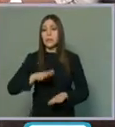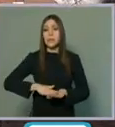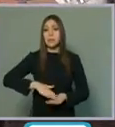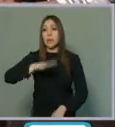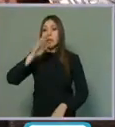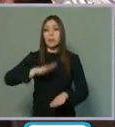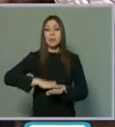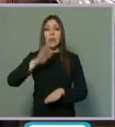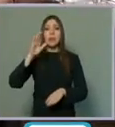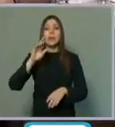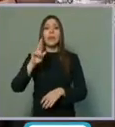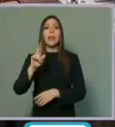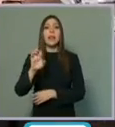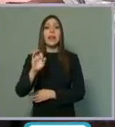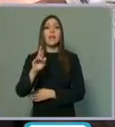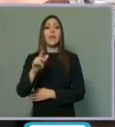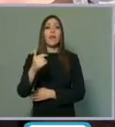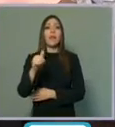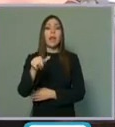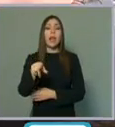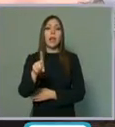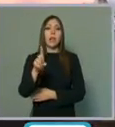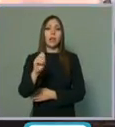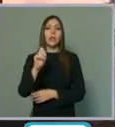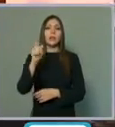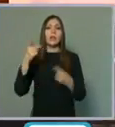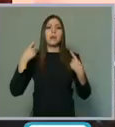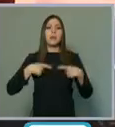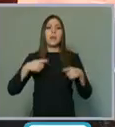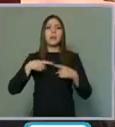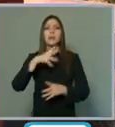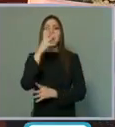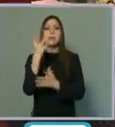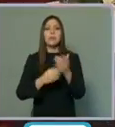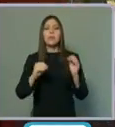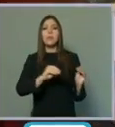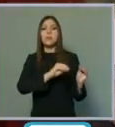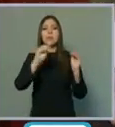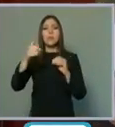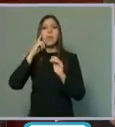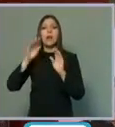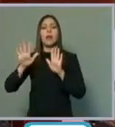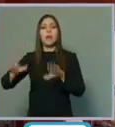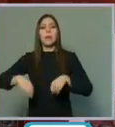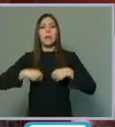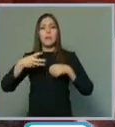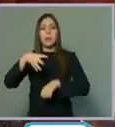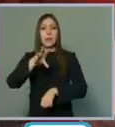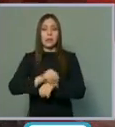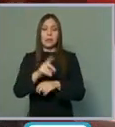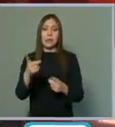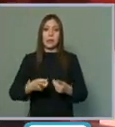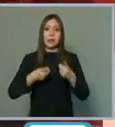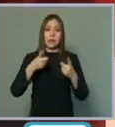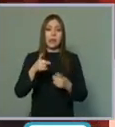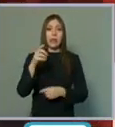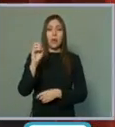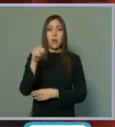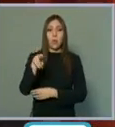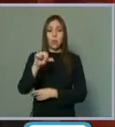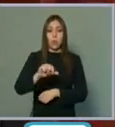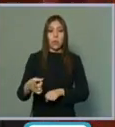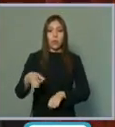de refugiados, que hoy que es el Día Mundial del Refugiado, Sí. por resolución de la Asamblea General de la ONU, es